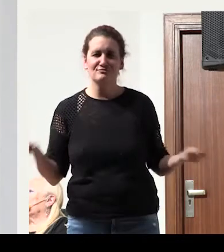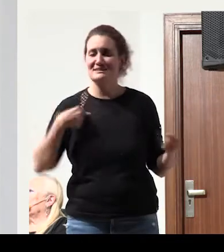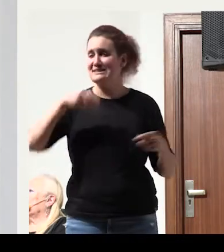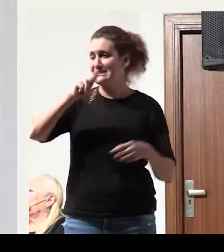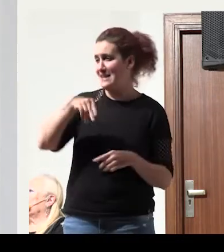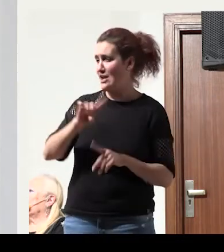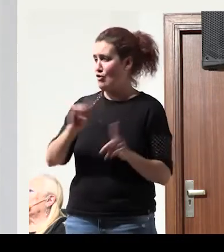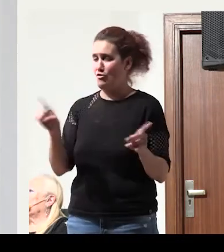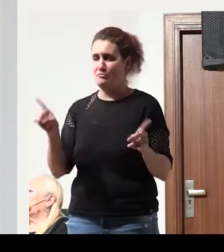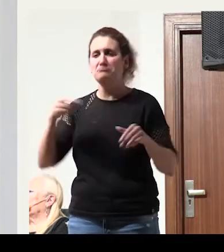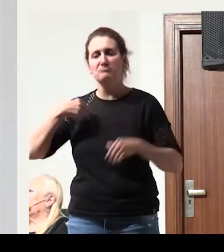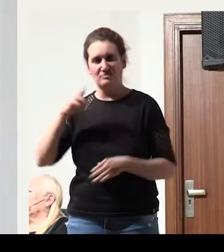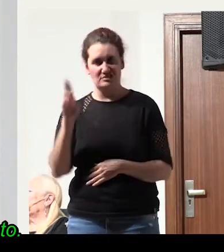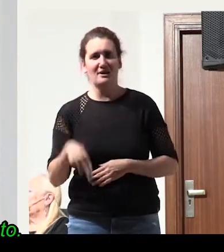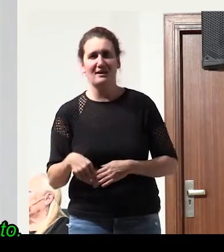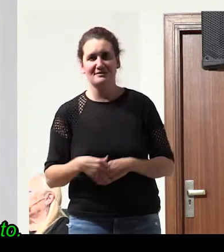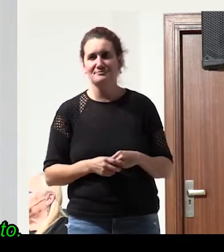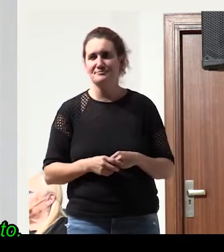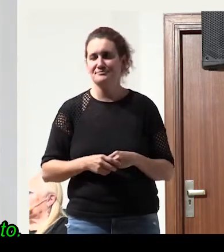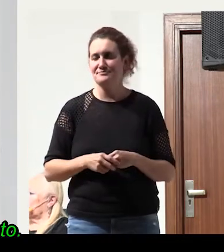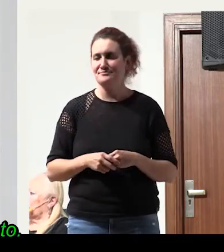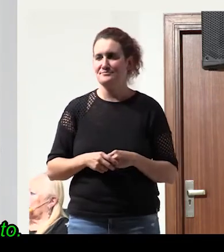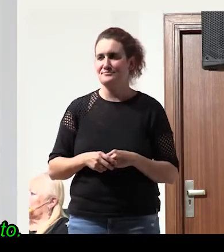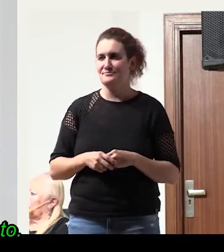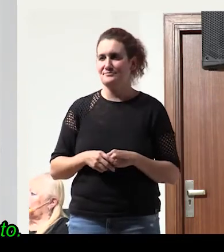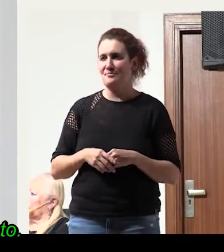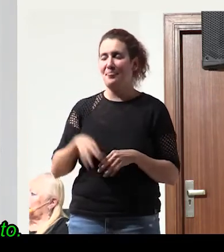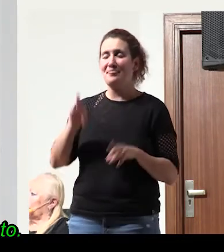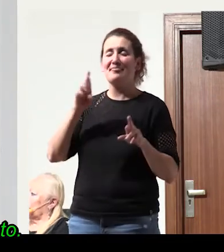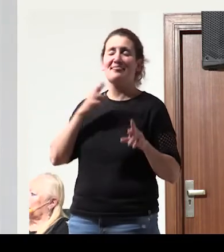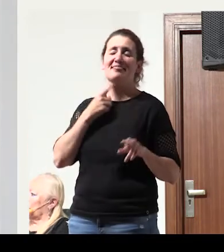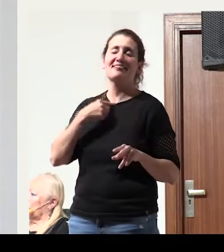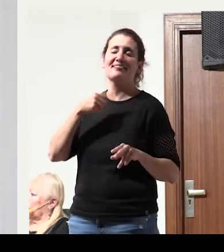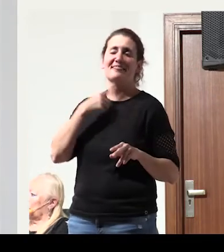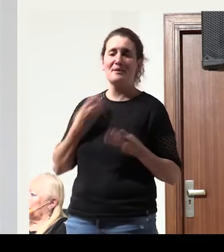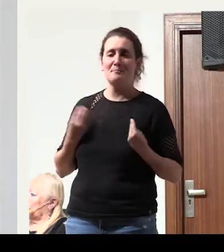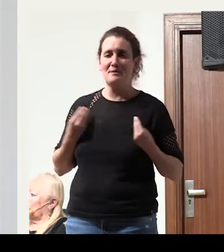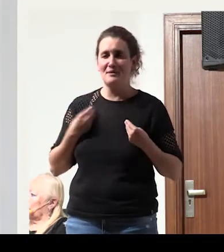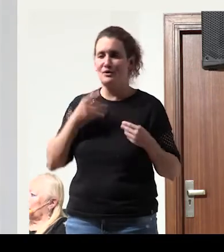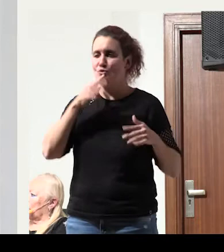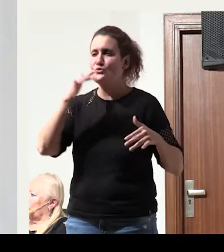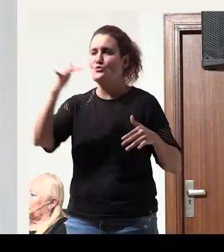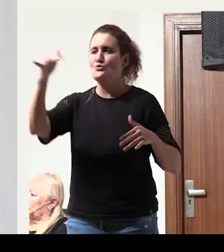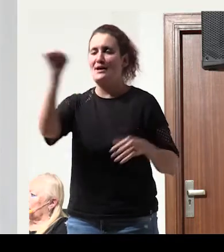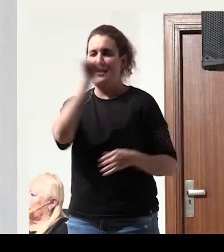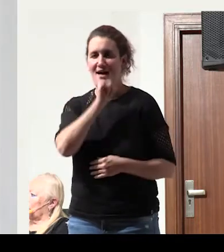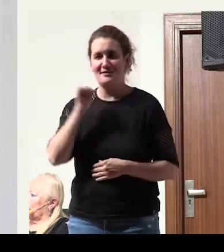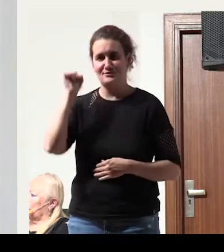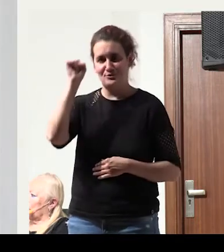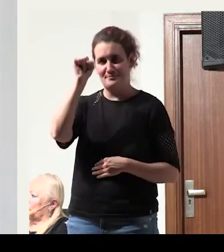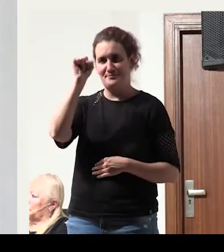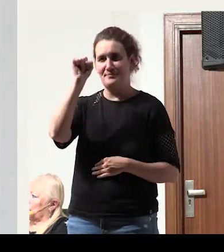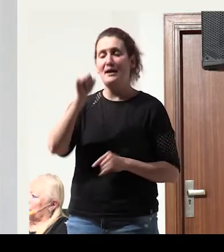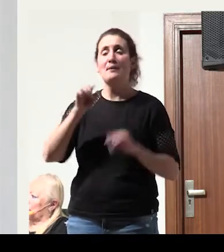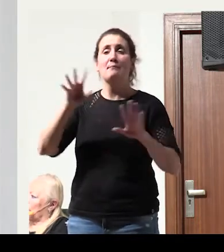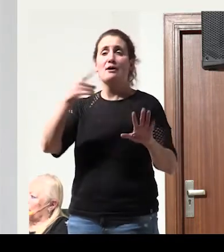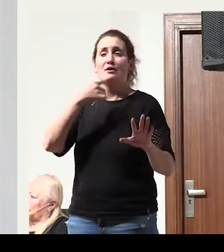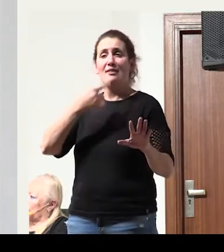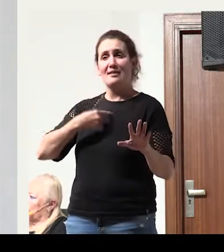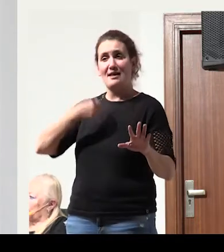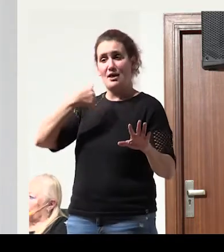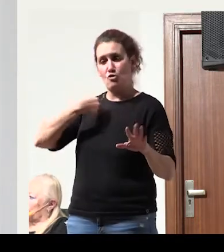ser. Del deseo de vivir fluye el canto. Pero al que me diga que estoy como